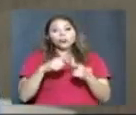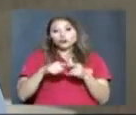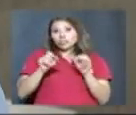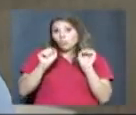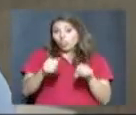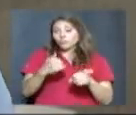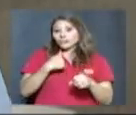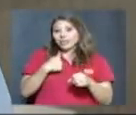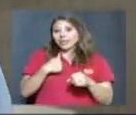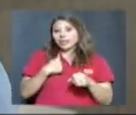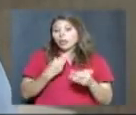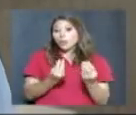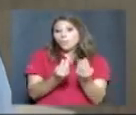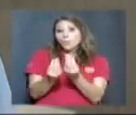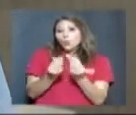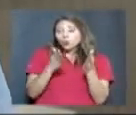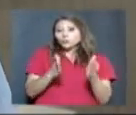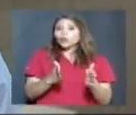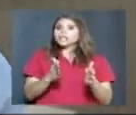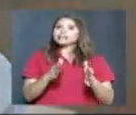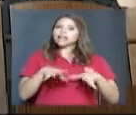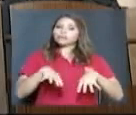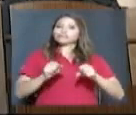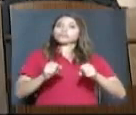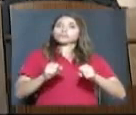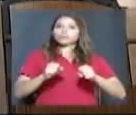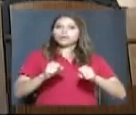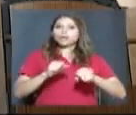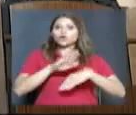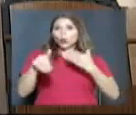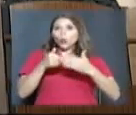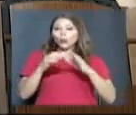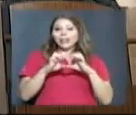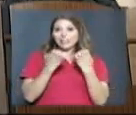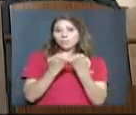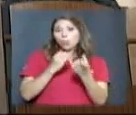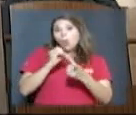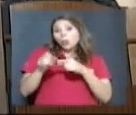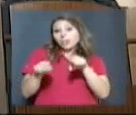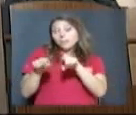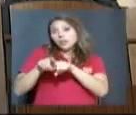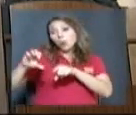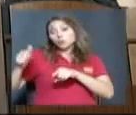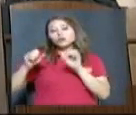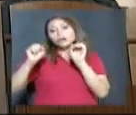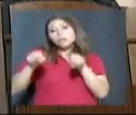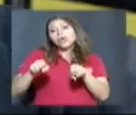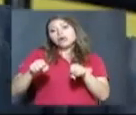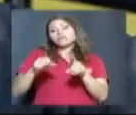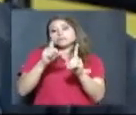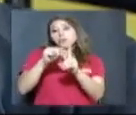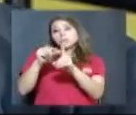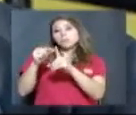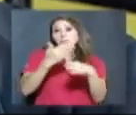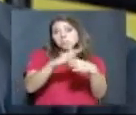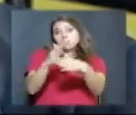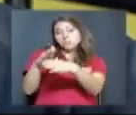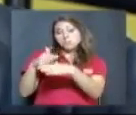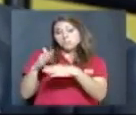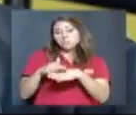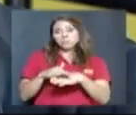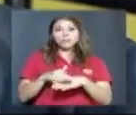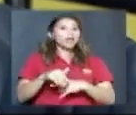que puedan arrendar el espacio dentro de una transmisión digital. Hoy nuestra discusión dice que la legislación es antigua y que no